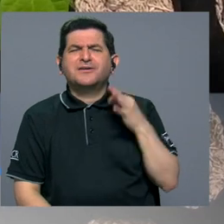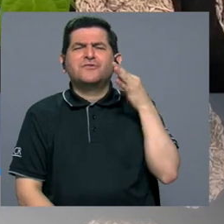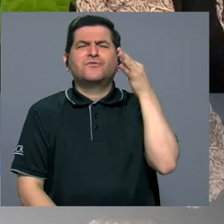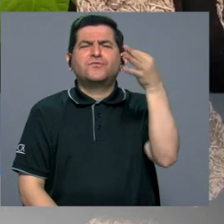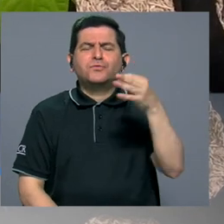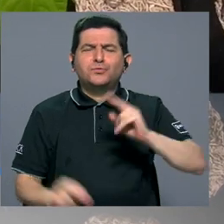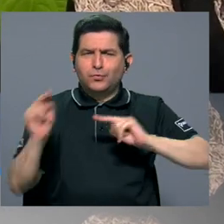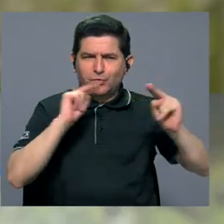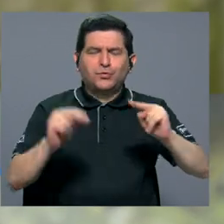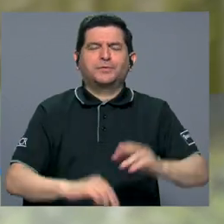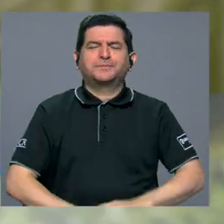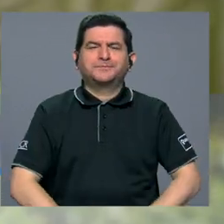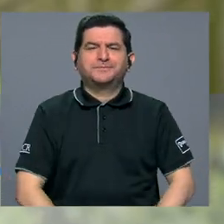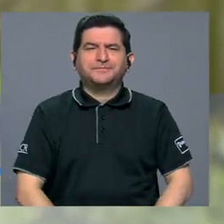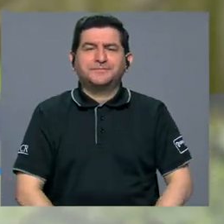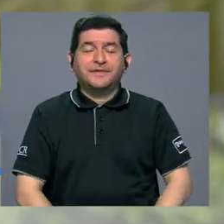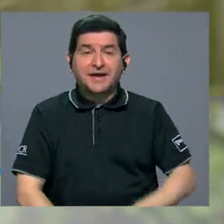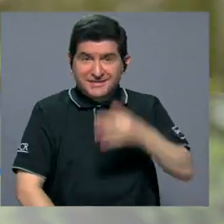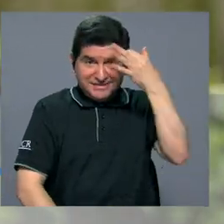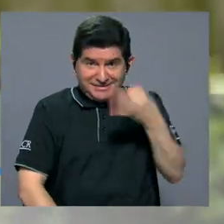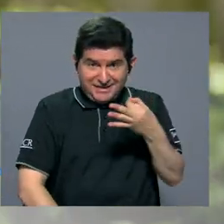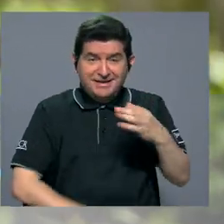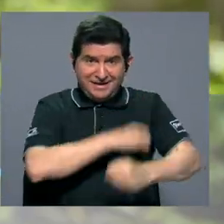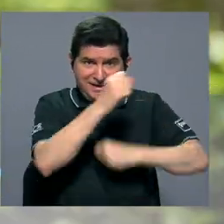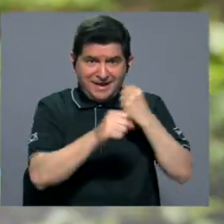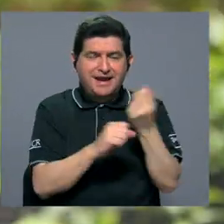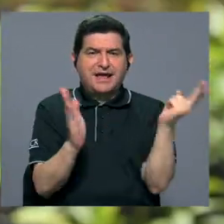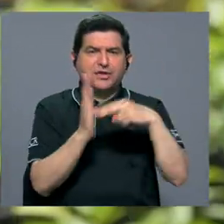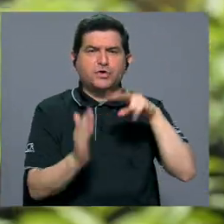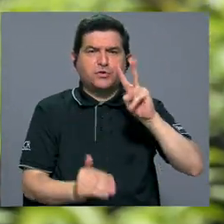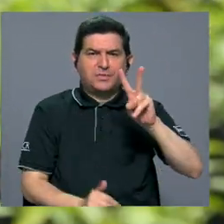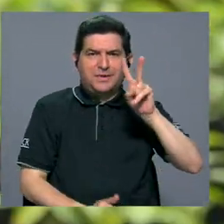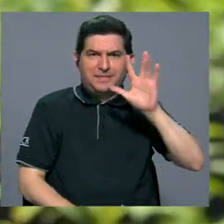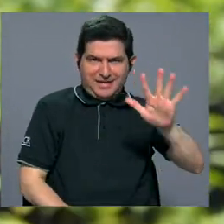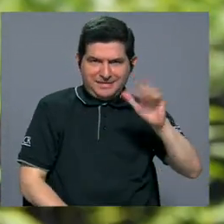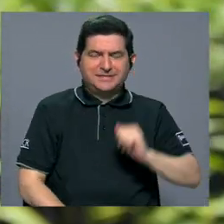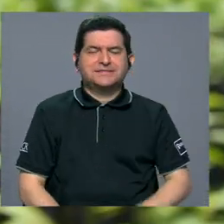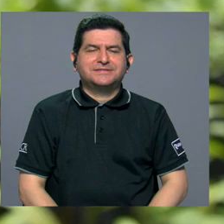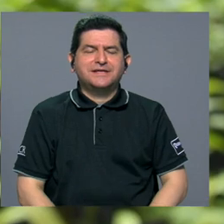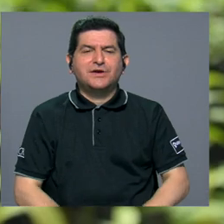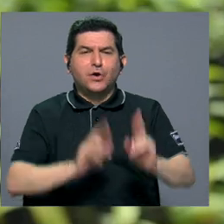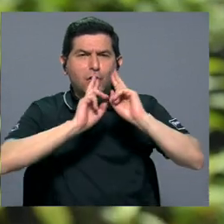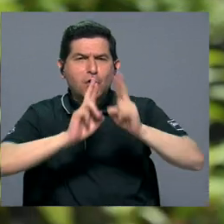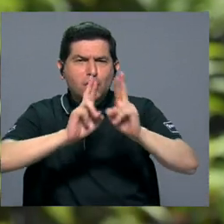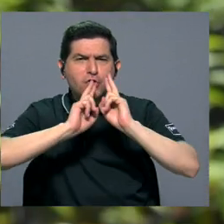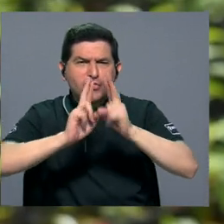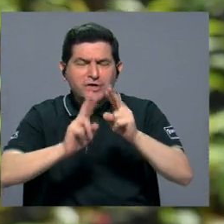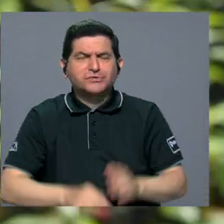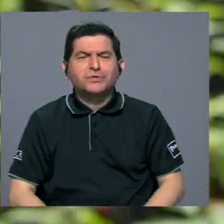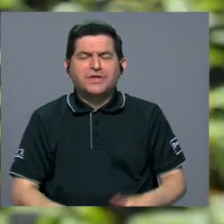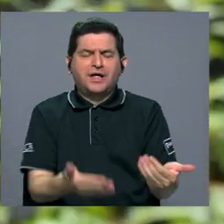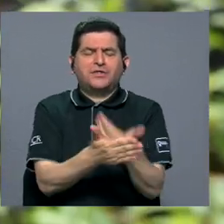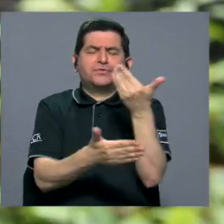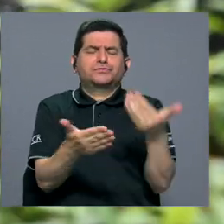futuro de su negocio. Se estima que para el año 2025 los resultados de esta